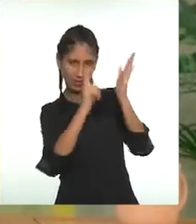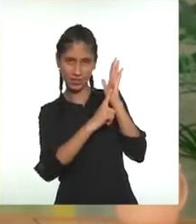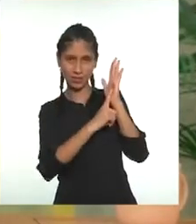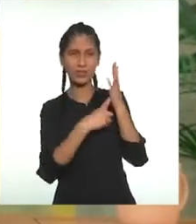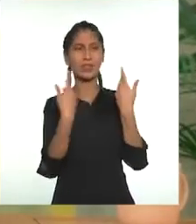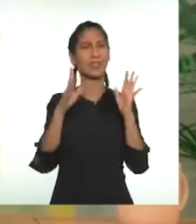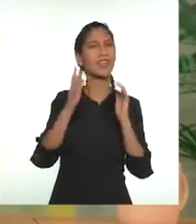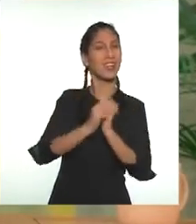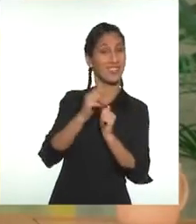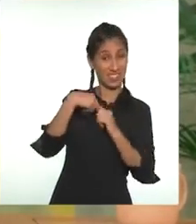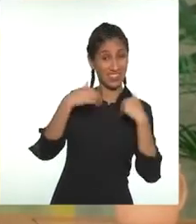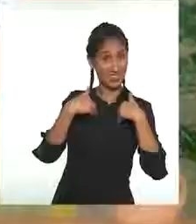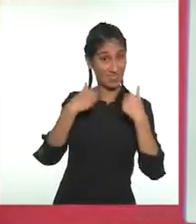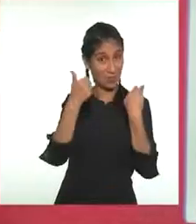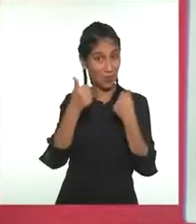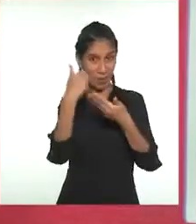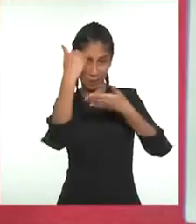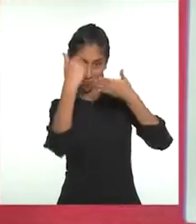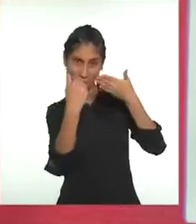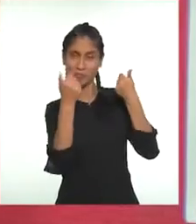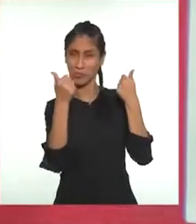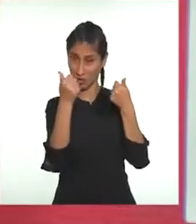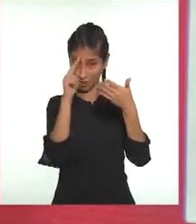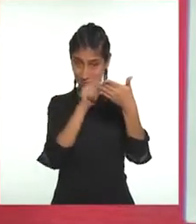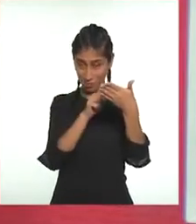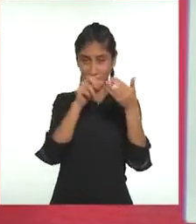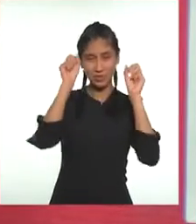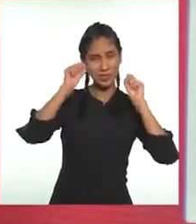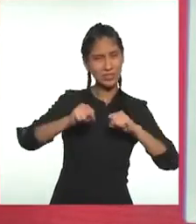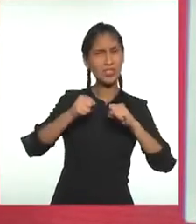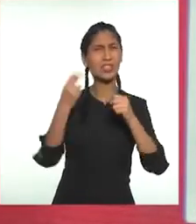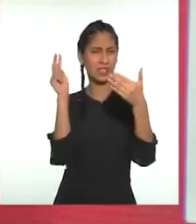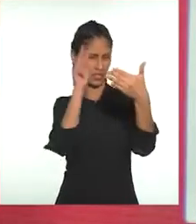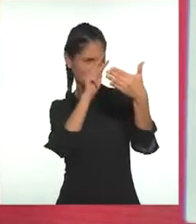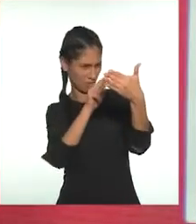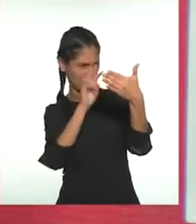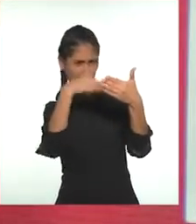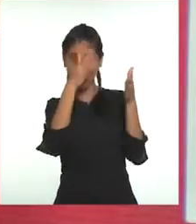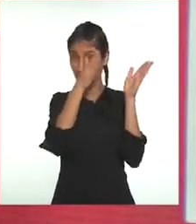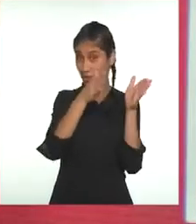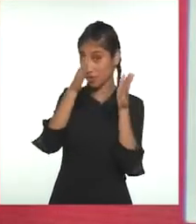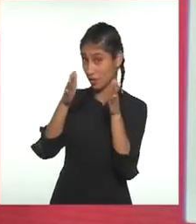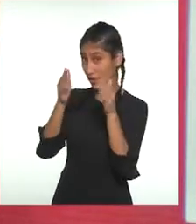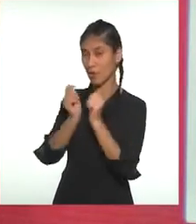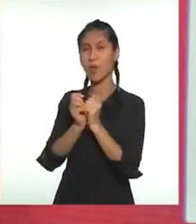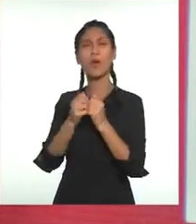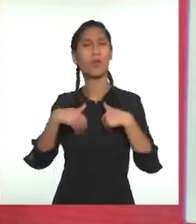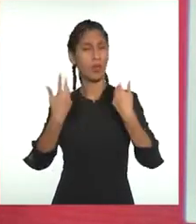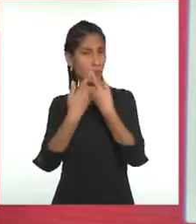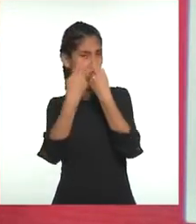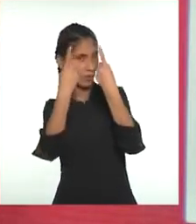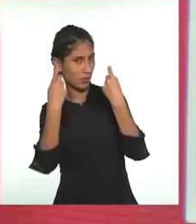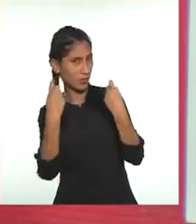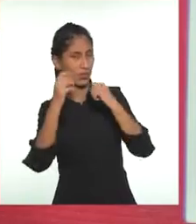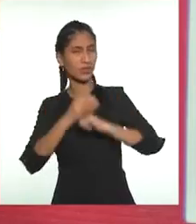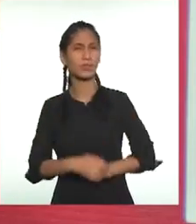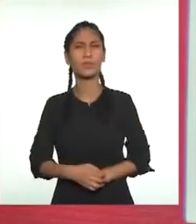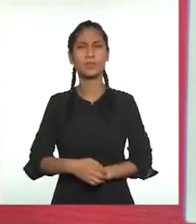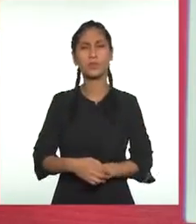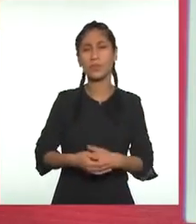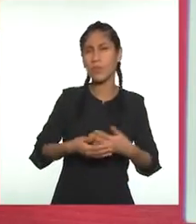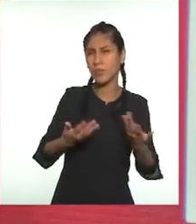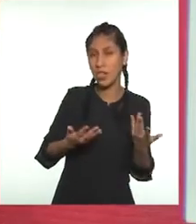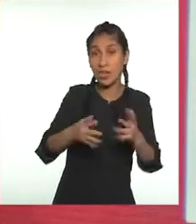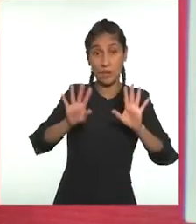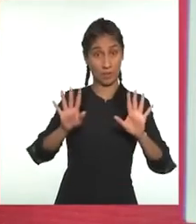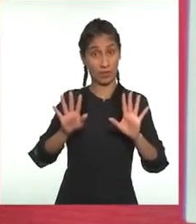tenemos buen material. ¿Las vemos? Y mientras las vemos, y para decidir cómo ordenarlas, nos podemos hacer las siguientes preguntas. ¿Qué habrá